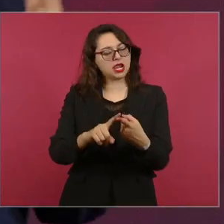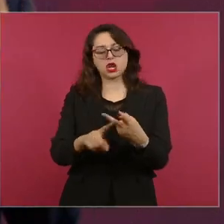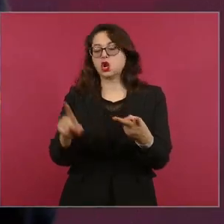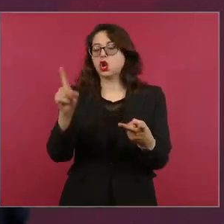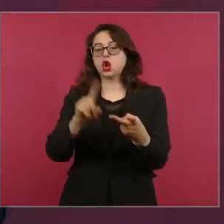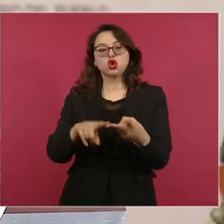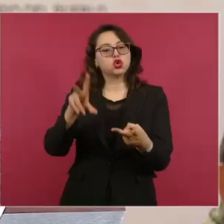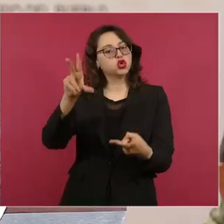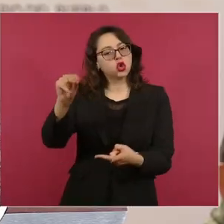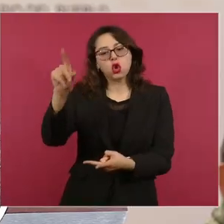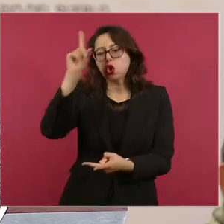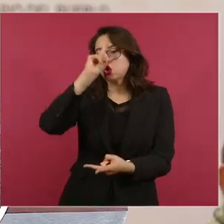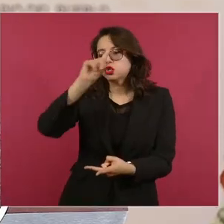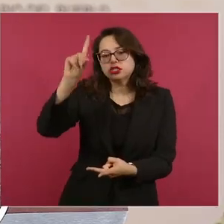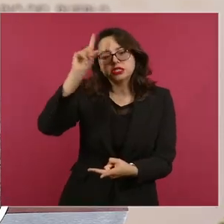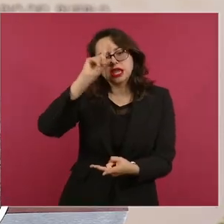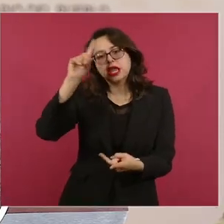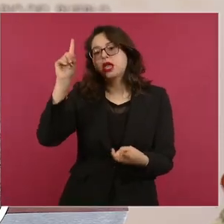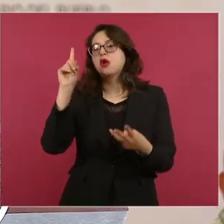no concientizar,